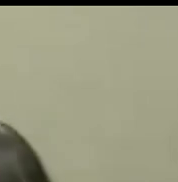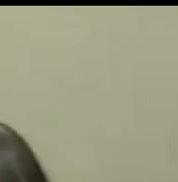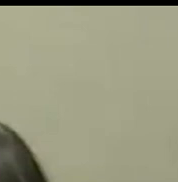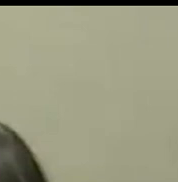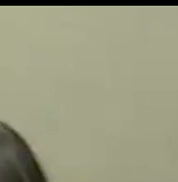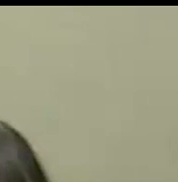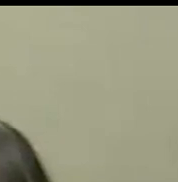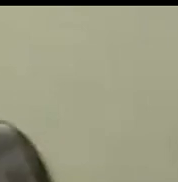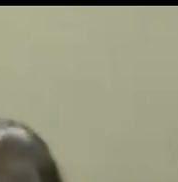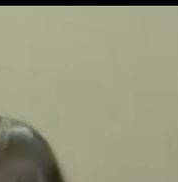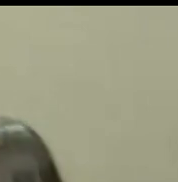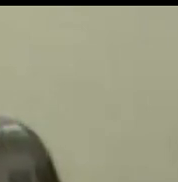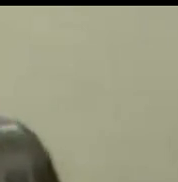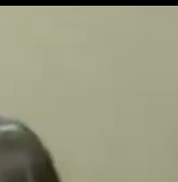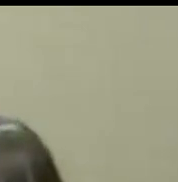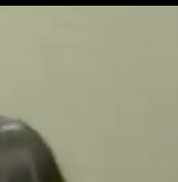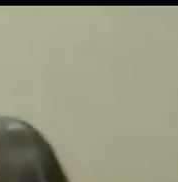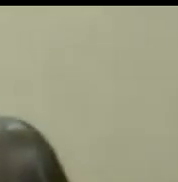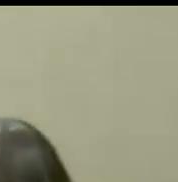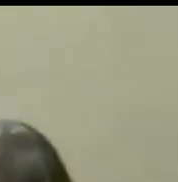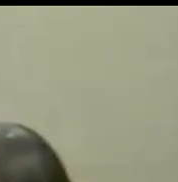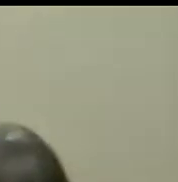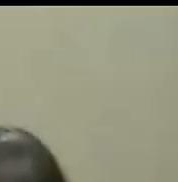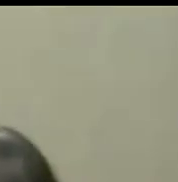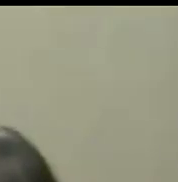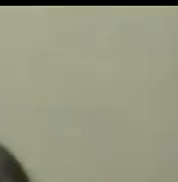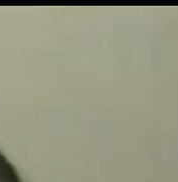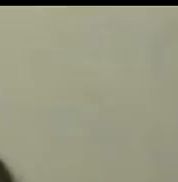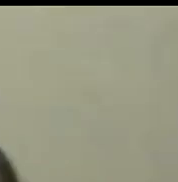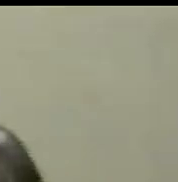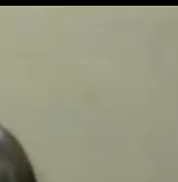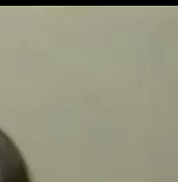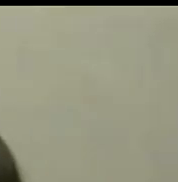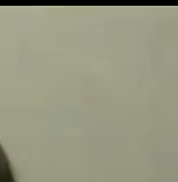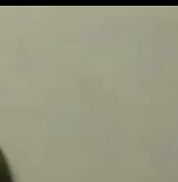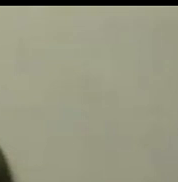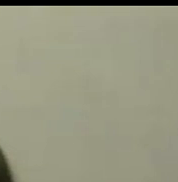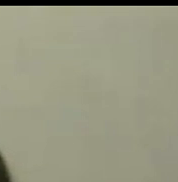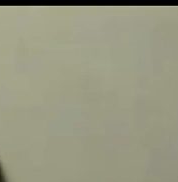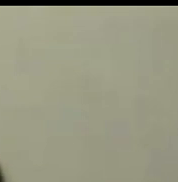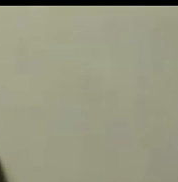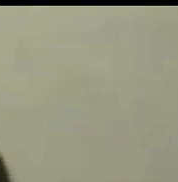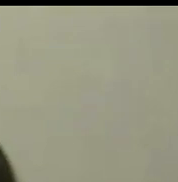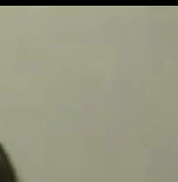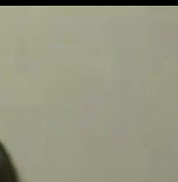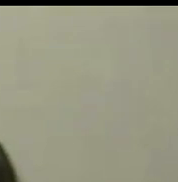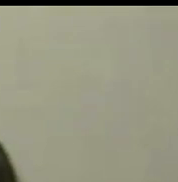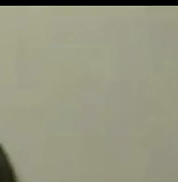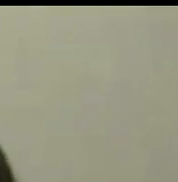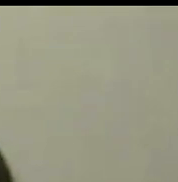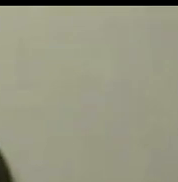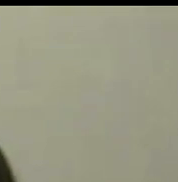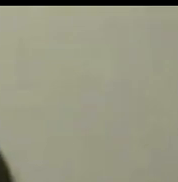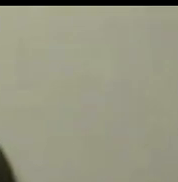Muchas gracias Buenos días Bueno pues Henry mixberg que estudió el trabajo de los directivos llegó a la conclusión de